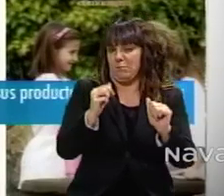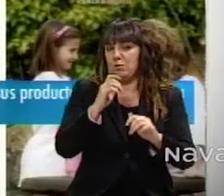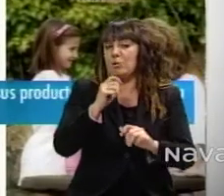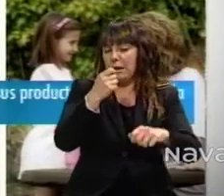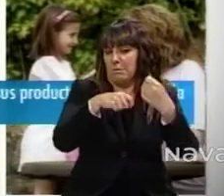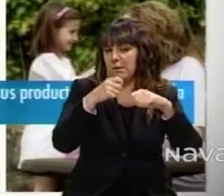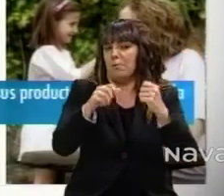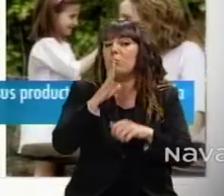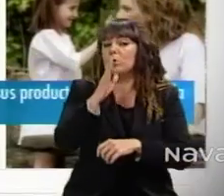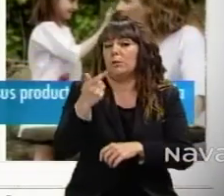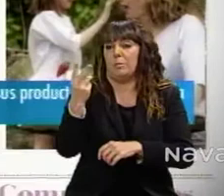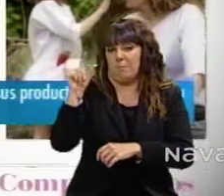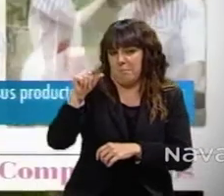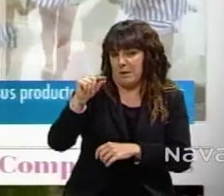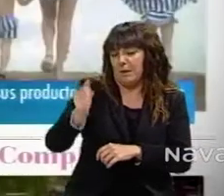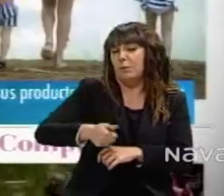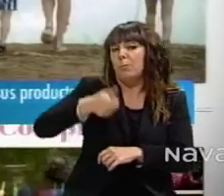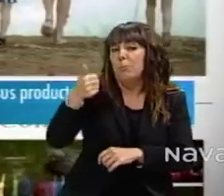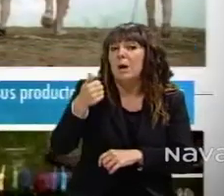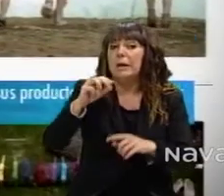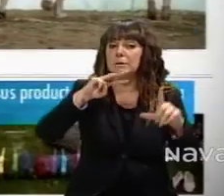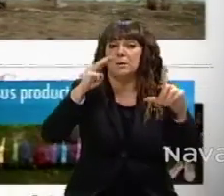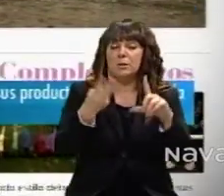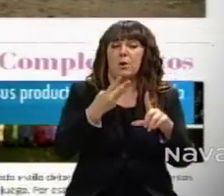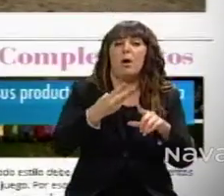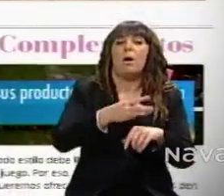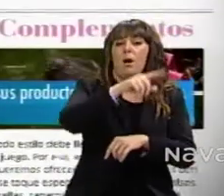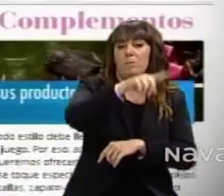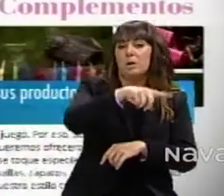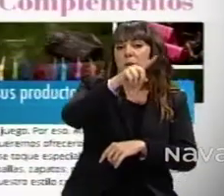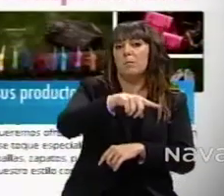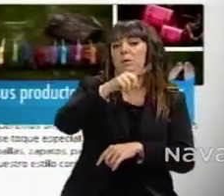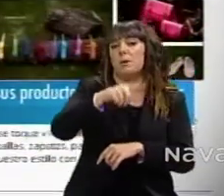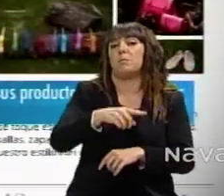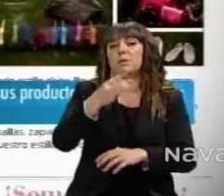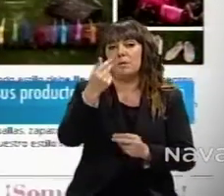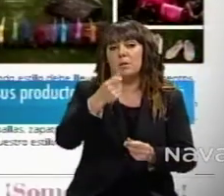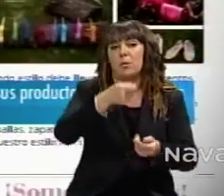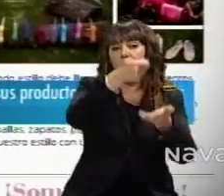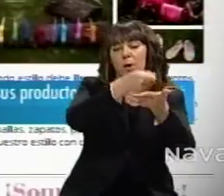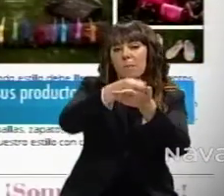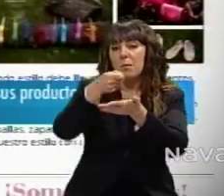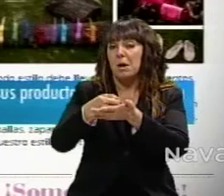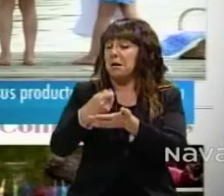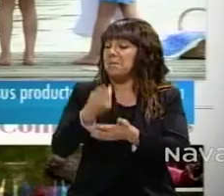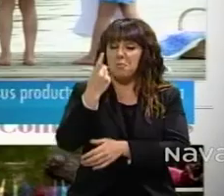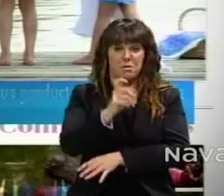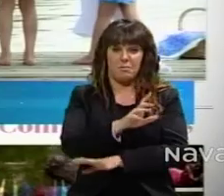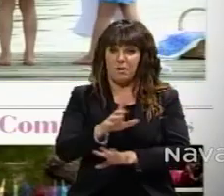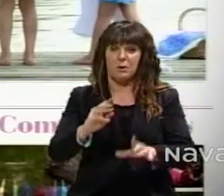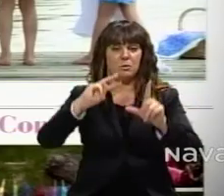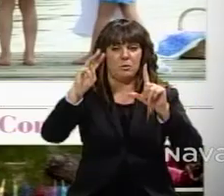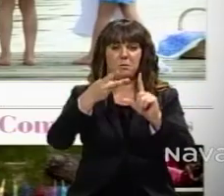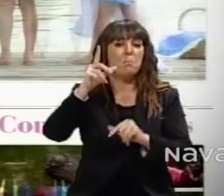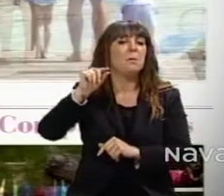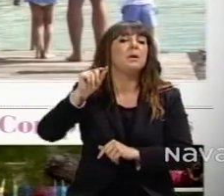aunque tenemos el coste de hacer la página web no tienes unos gastos fijos que cubrir mientras no tengas ingresos. Y por otro lado que hoy en día nos